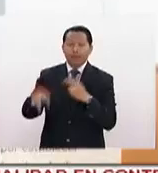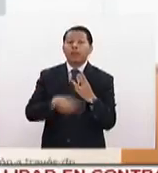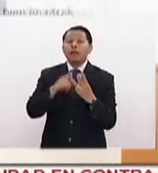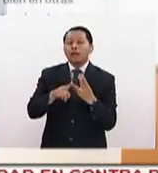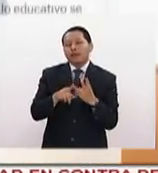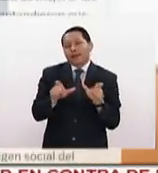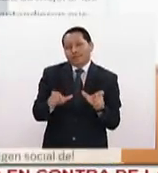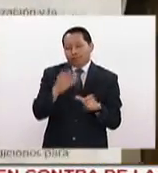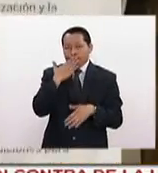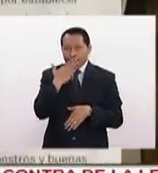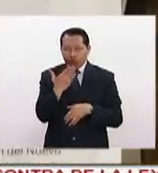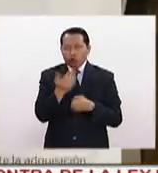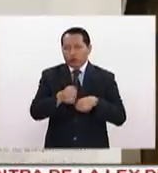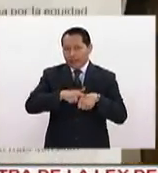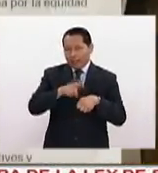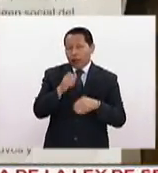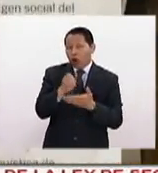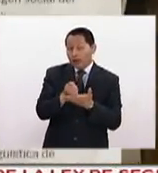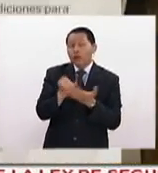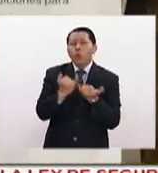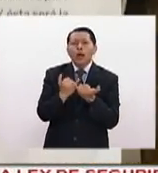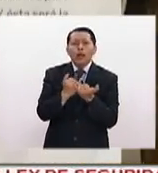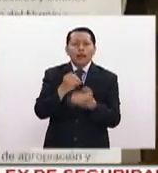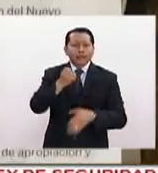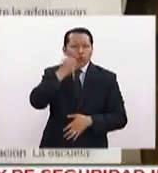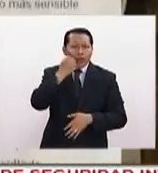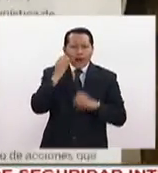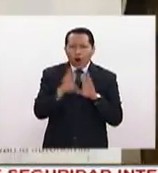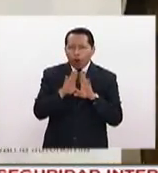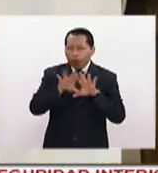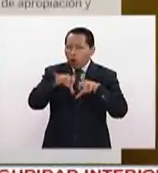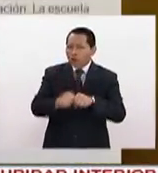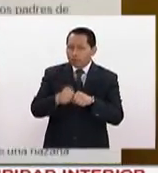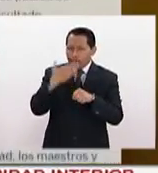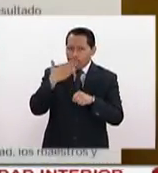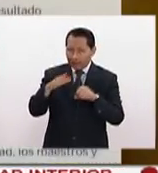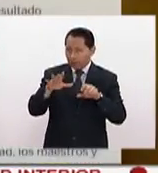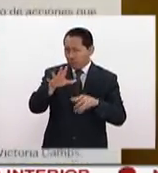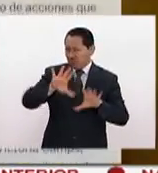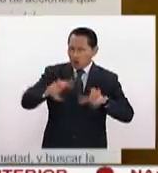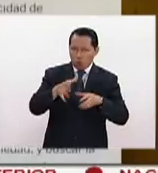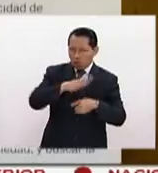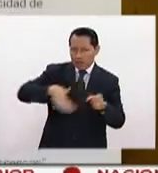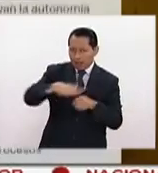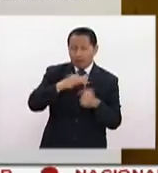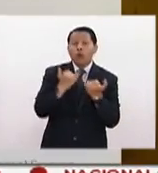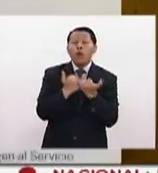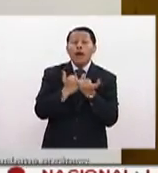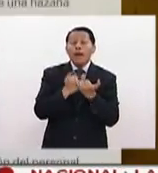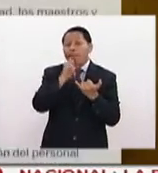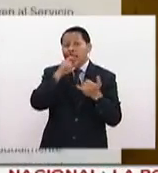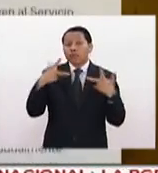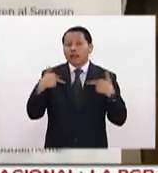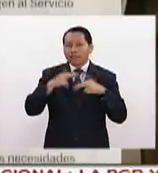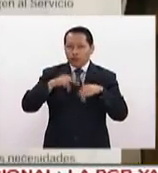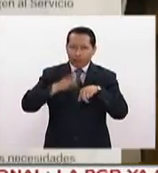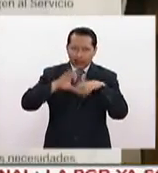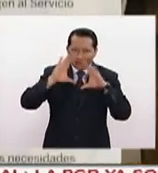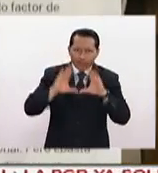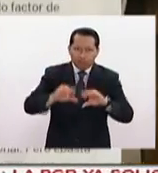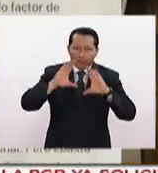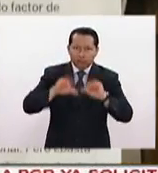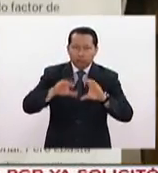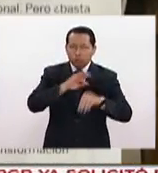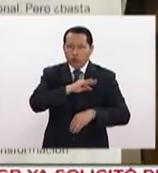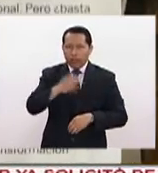y económica, considerar a la escuela como un patrimonio de la comunidad educativa y fortalecer la capacitación docente y profundizar en la